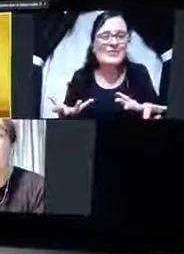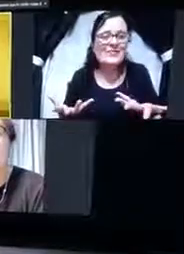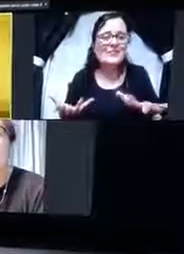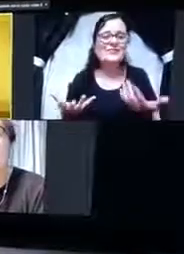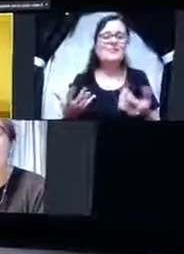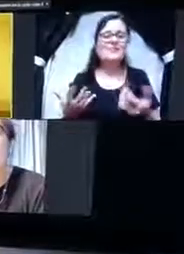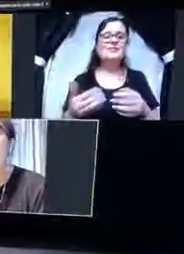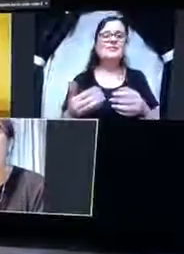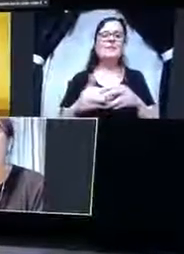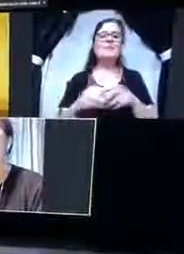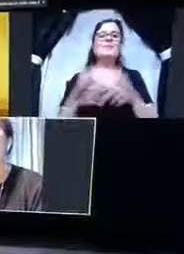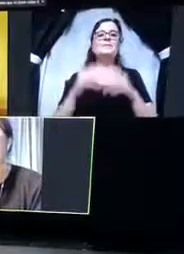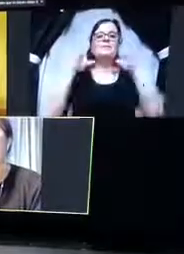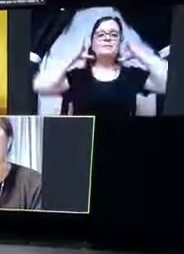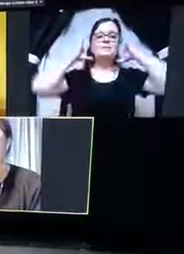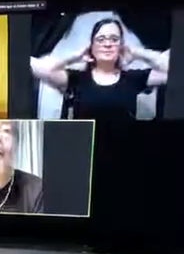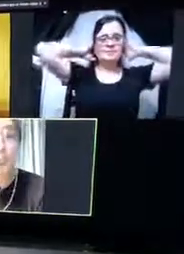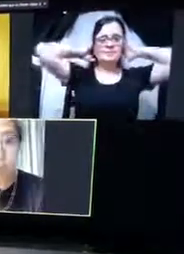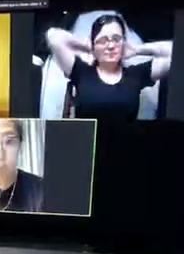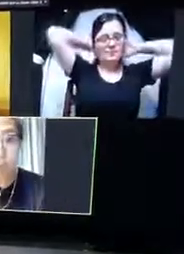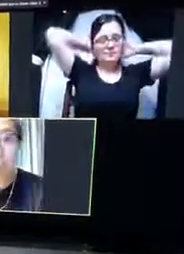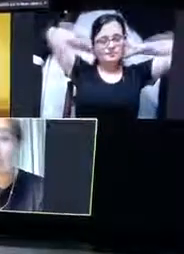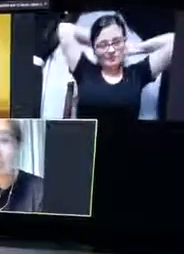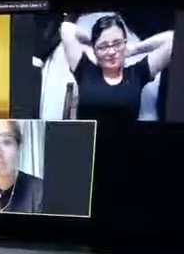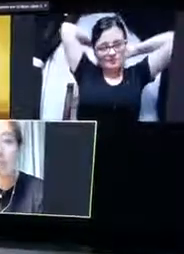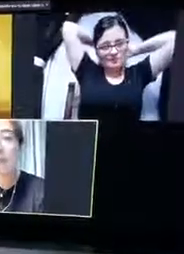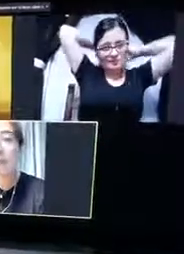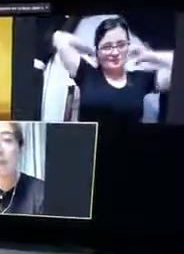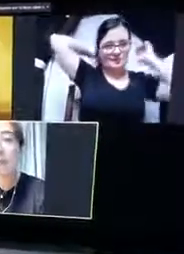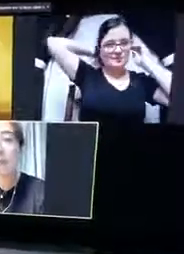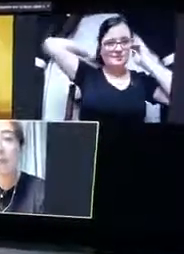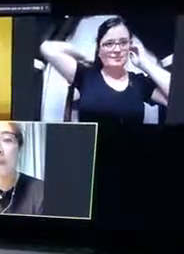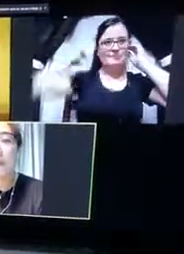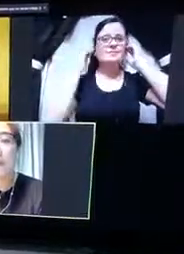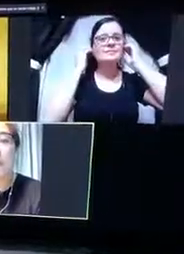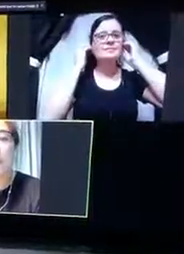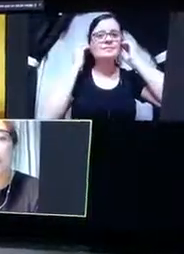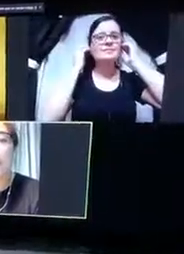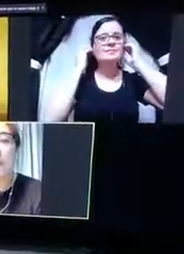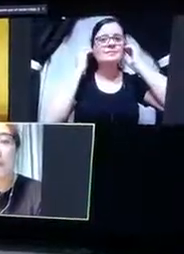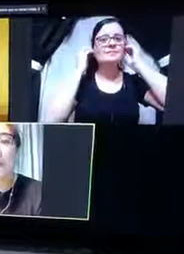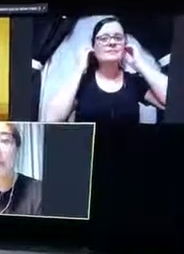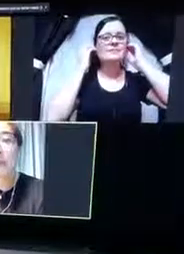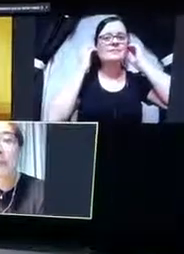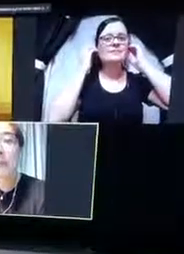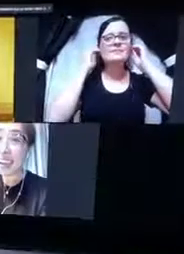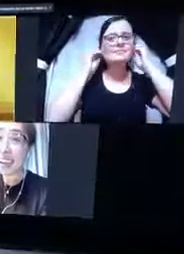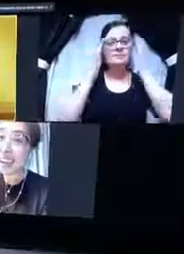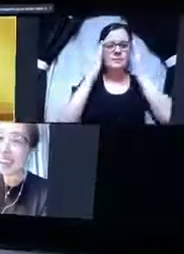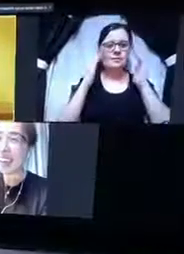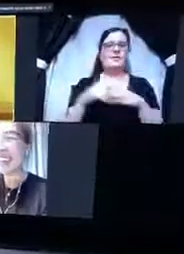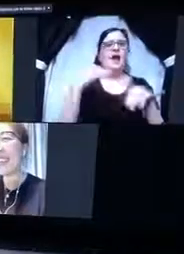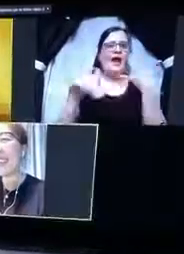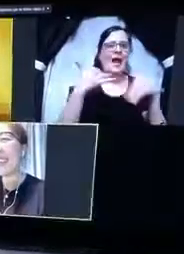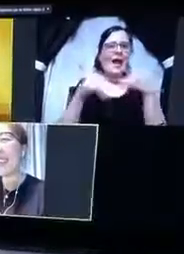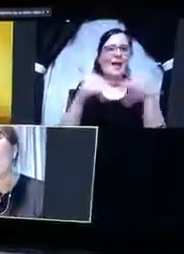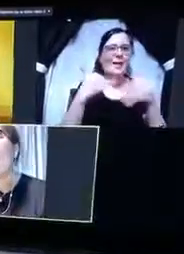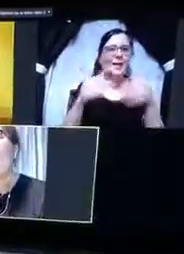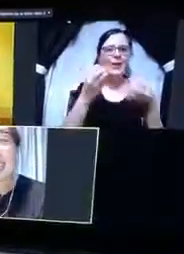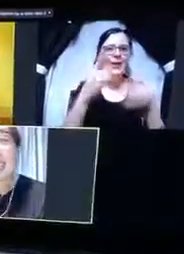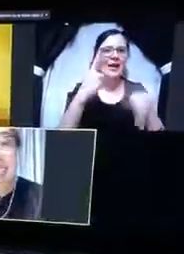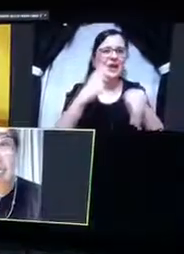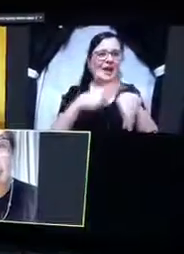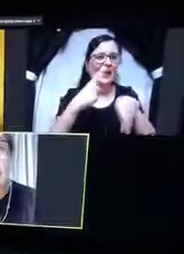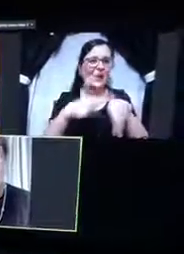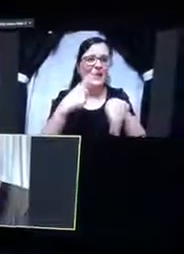bien, sí, vamos a hacerlo más corto todavía, Georgie, para poder llegar a las... Sí, porque hay gente que quiere ir